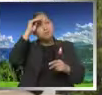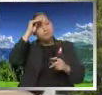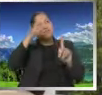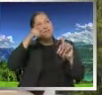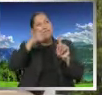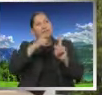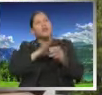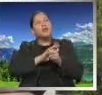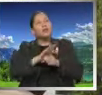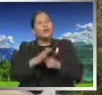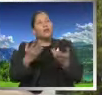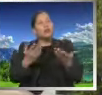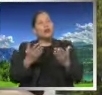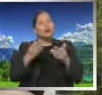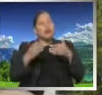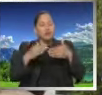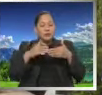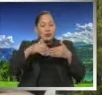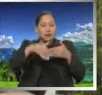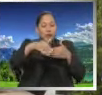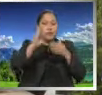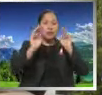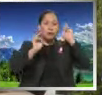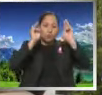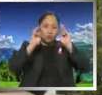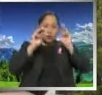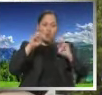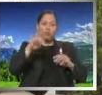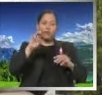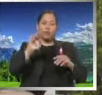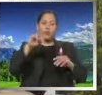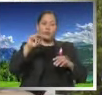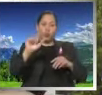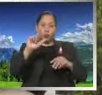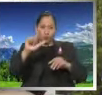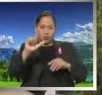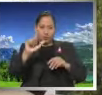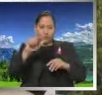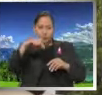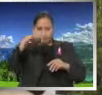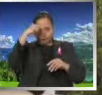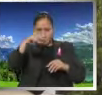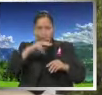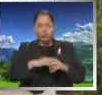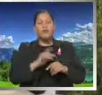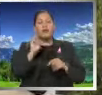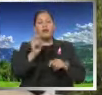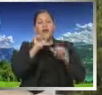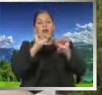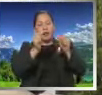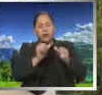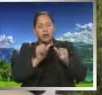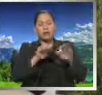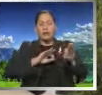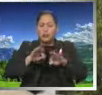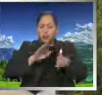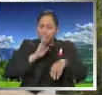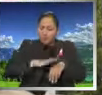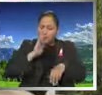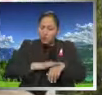partida que implica el surgimiento del Museo de Arte Moderno en México. Okay. Esto significa que los artistas comienzan a trabajar